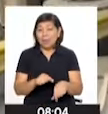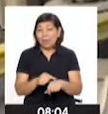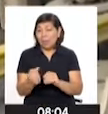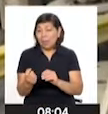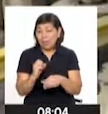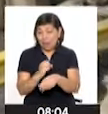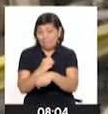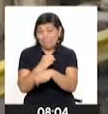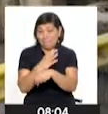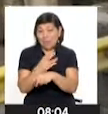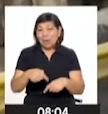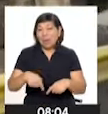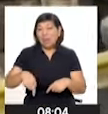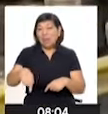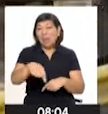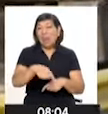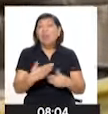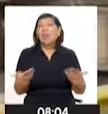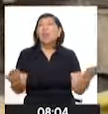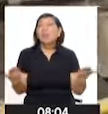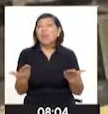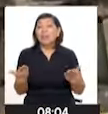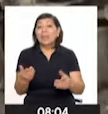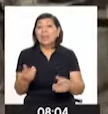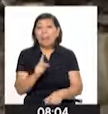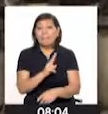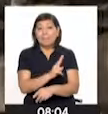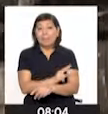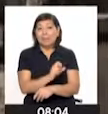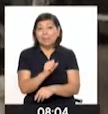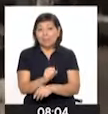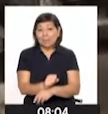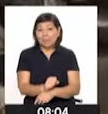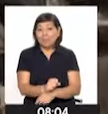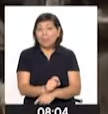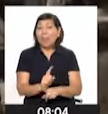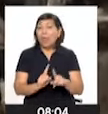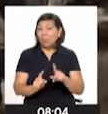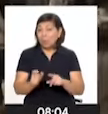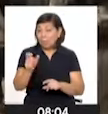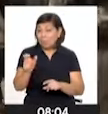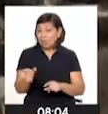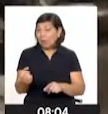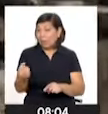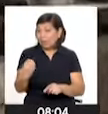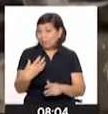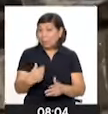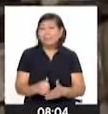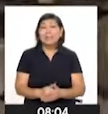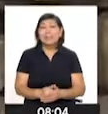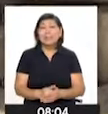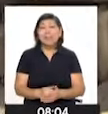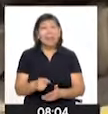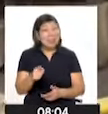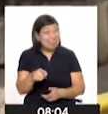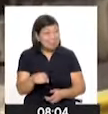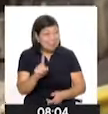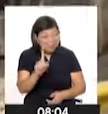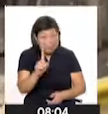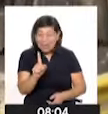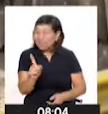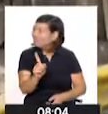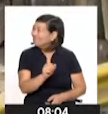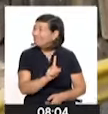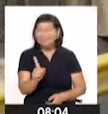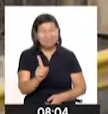de la madrugada aquí en el distrito de Villa El Salvador. Algunos conductores nos señalaban, compañeros, que este no sería el